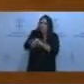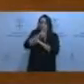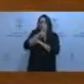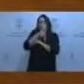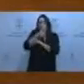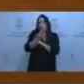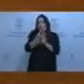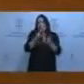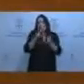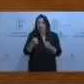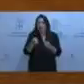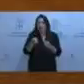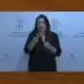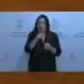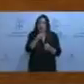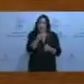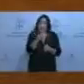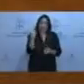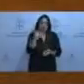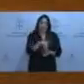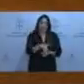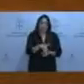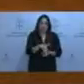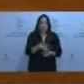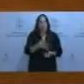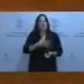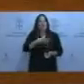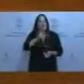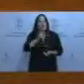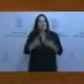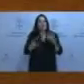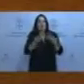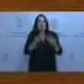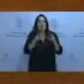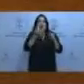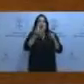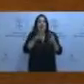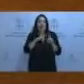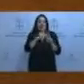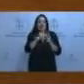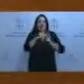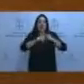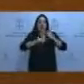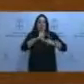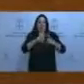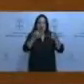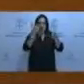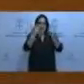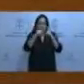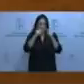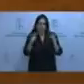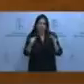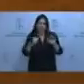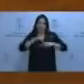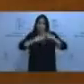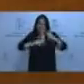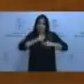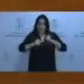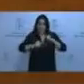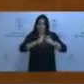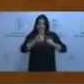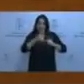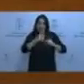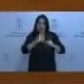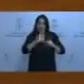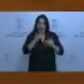un firme suspenso. Si quiere, también podemos hablar de la situación de las familias del alumnado asturiano. Las familias del alumnado asturiano han visto a